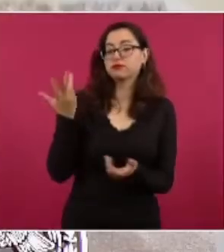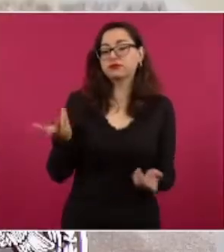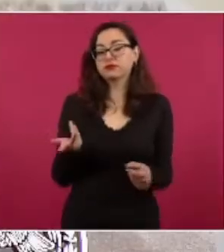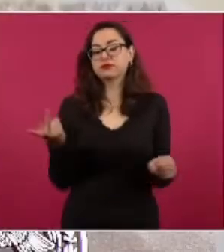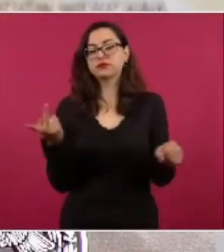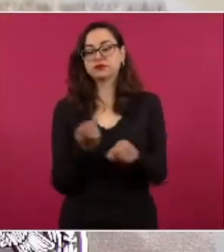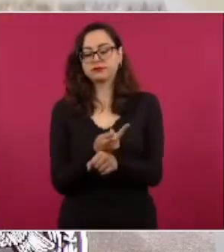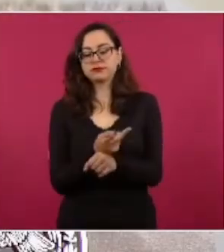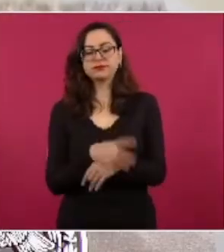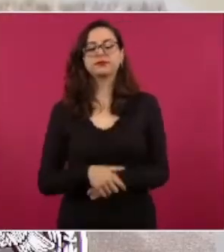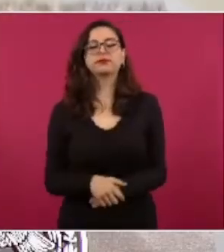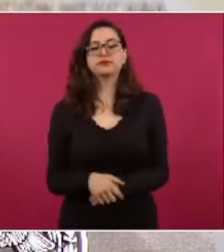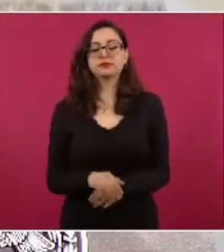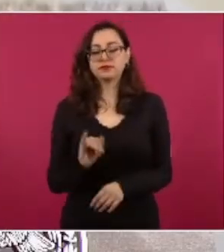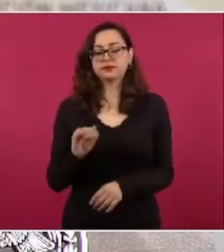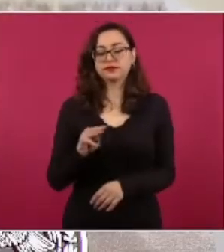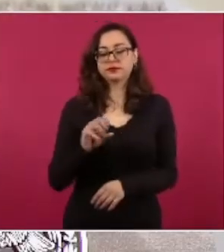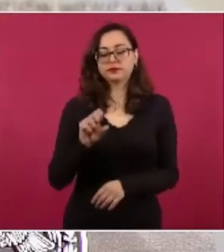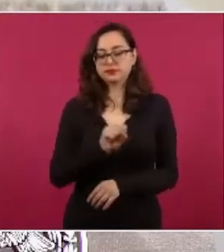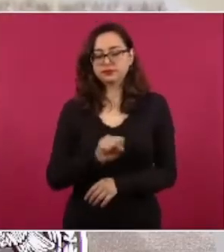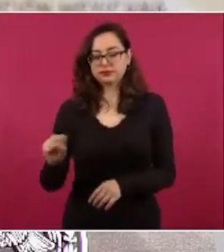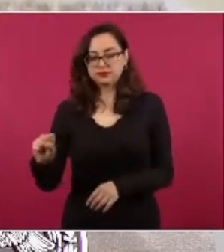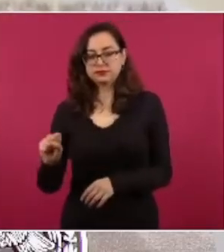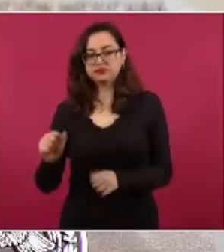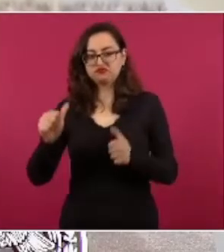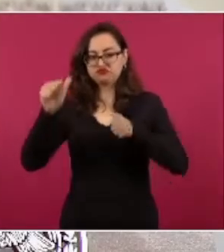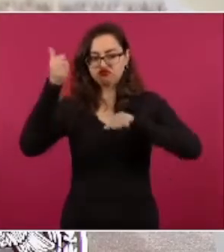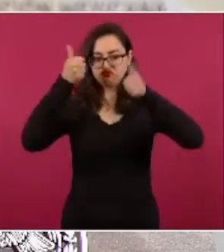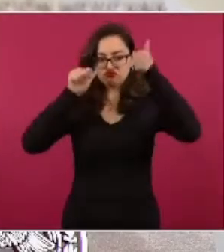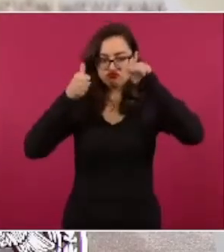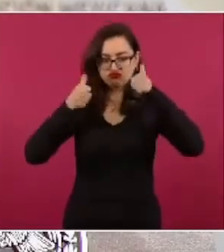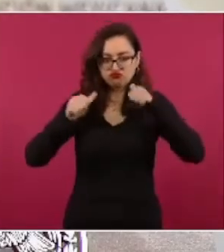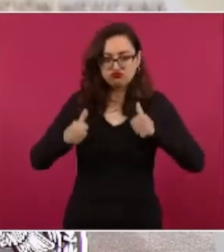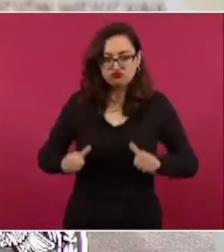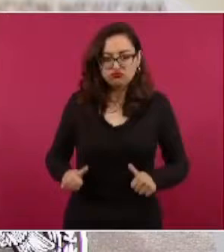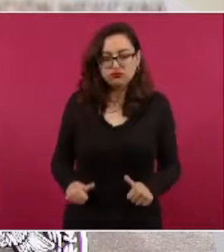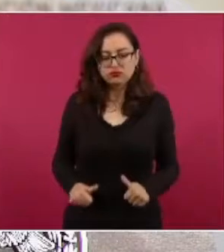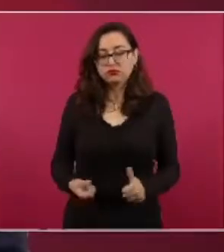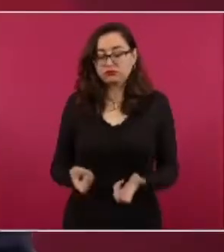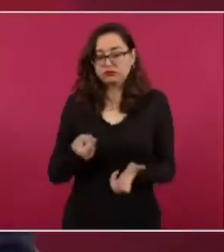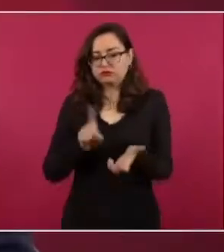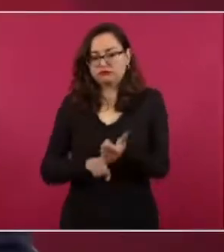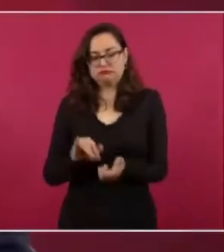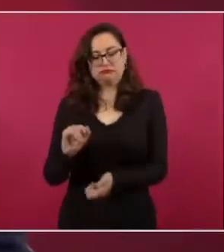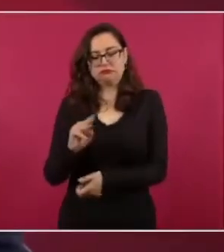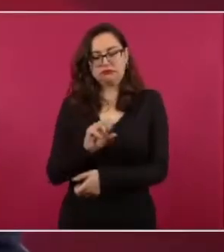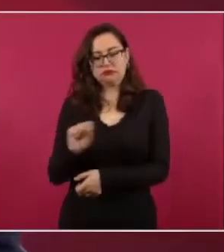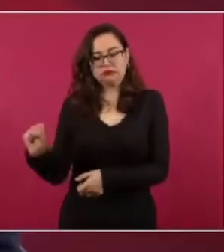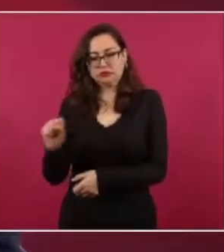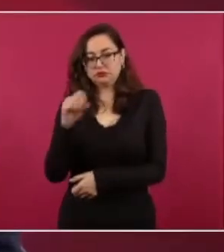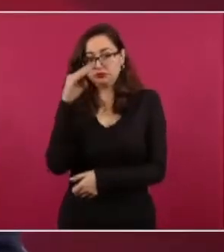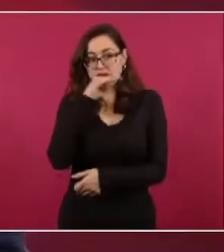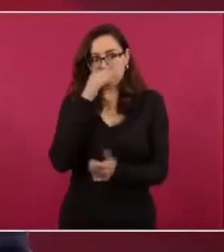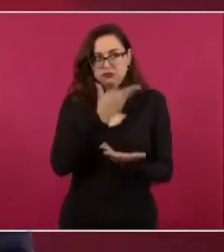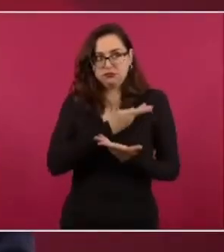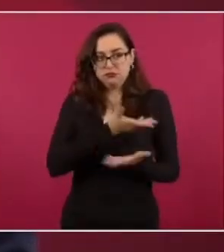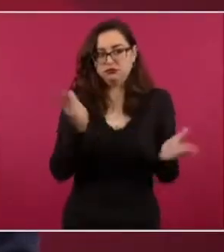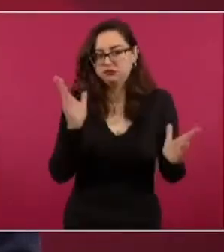las cirugías estéticas es de las pocas cosas que están fuera del catálogo de servicios del Seguro